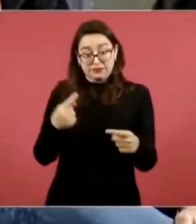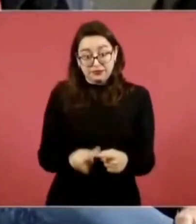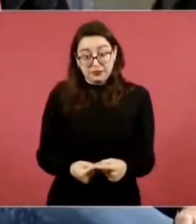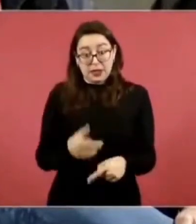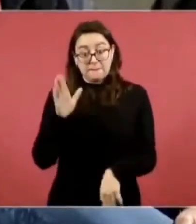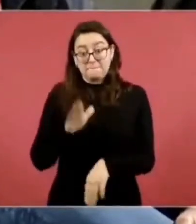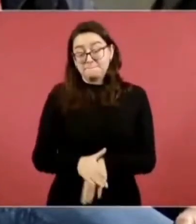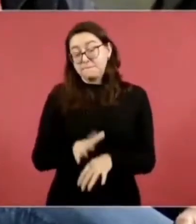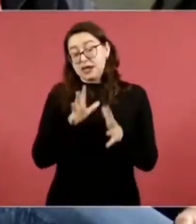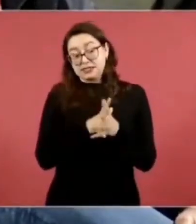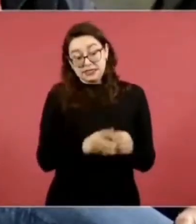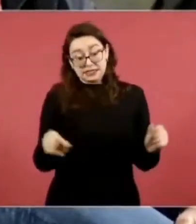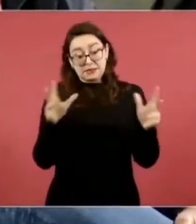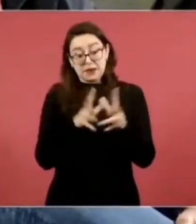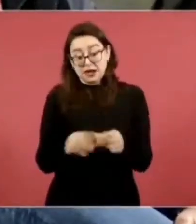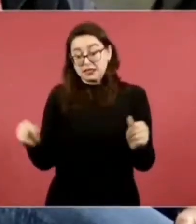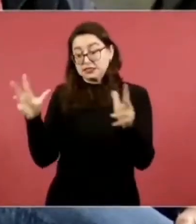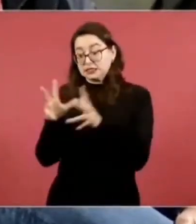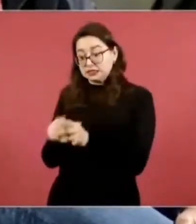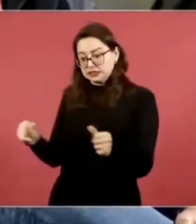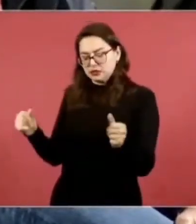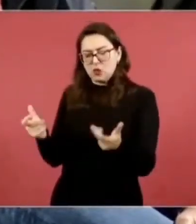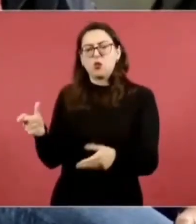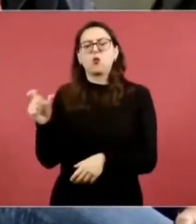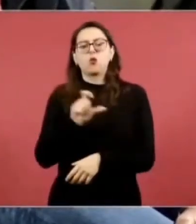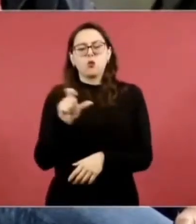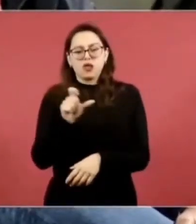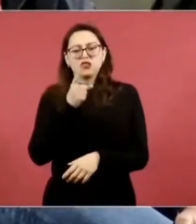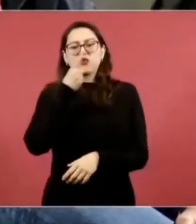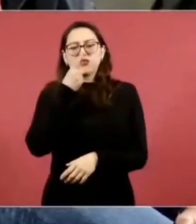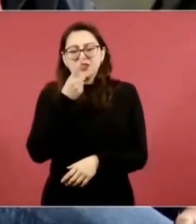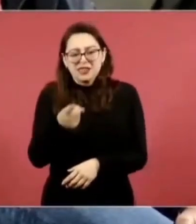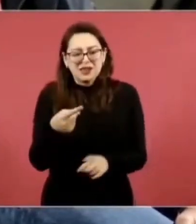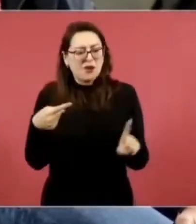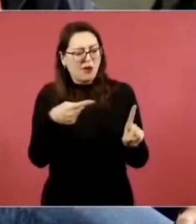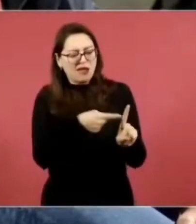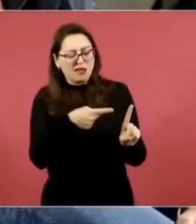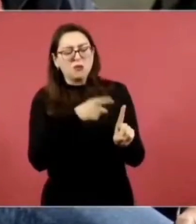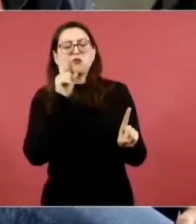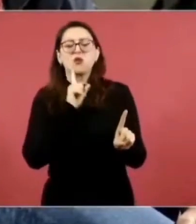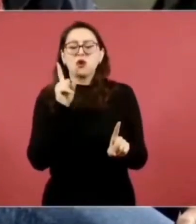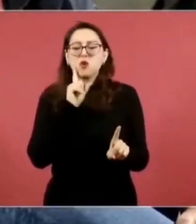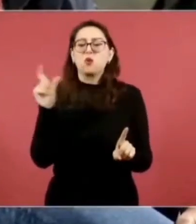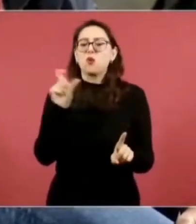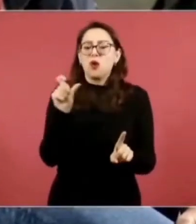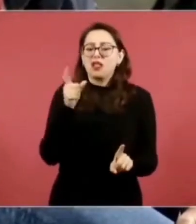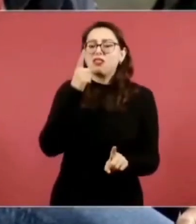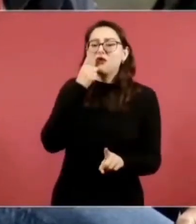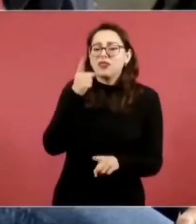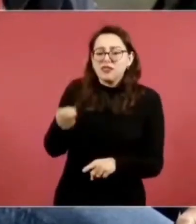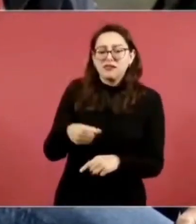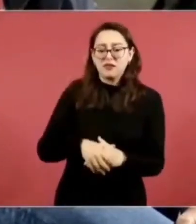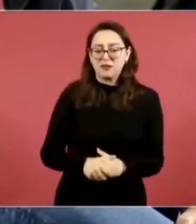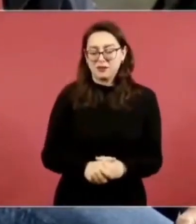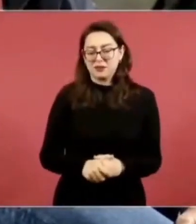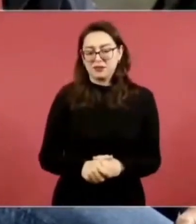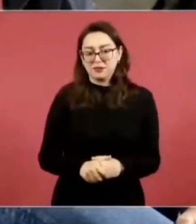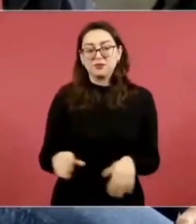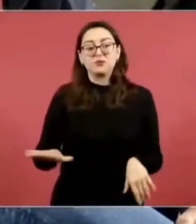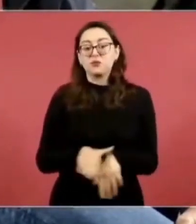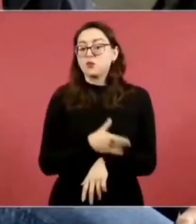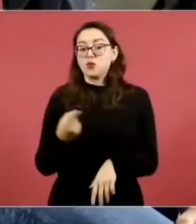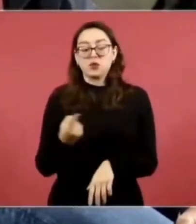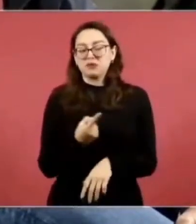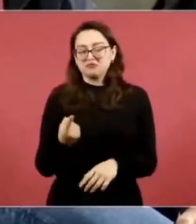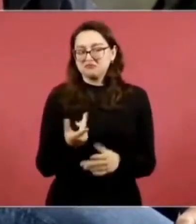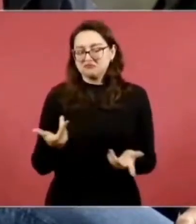más desaparecidos. ¿En dónde? ¿En qué medio dijo eso? Porque hay